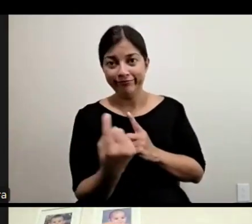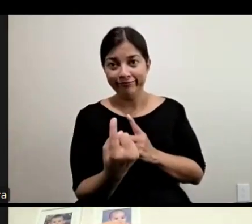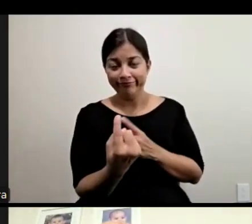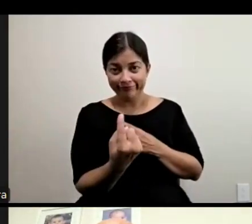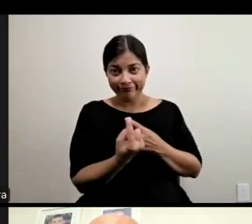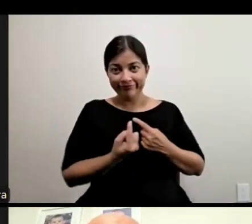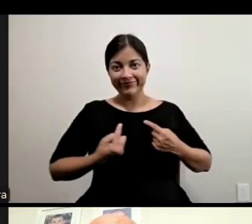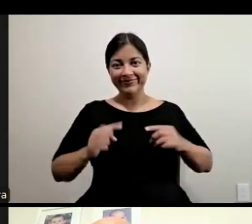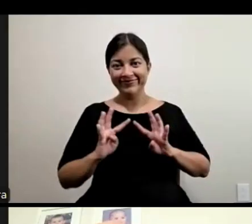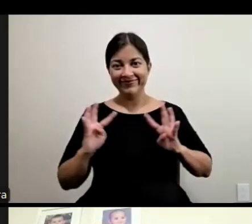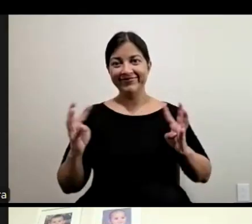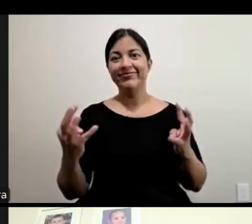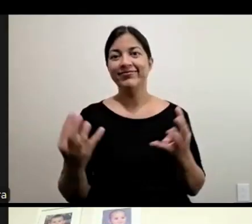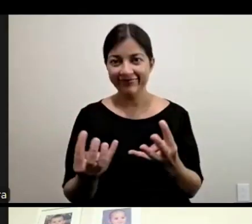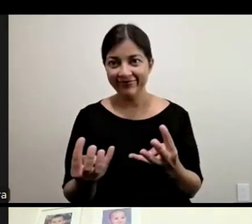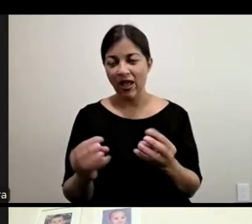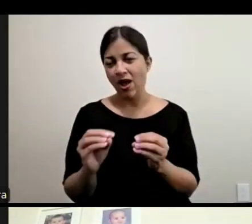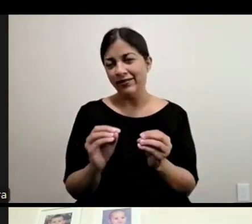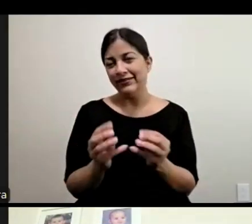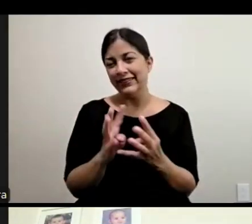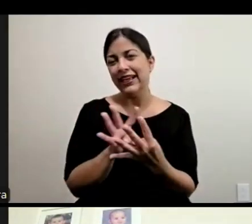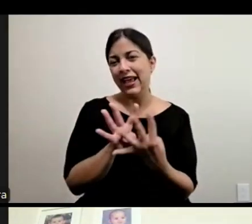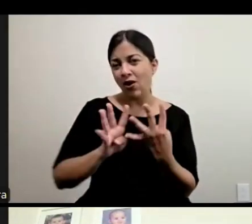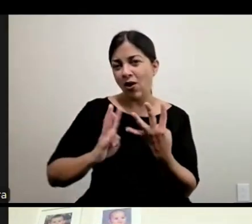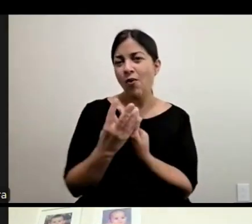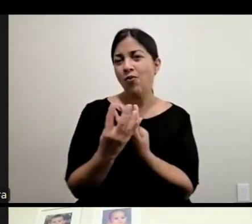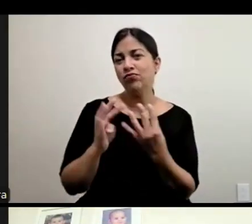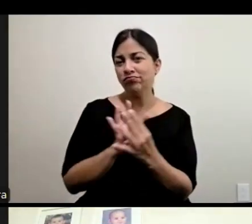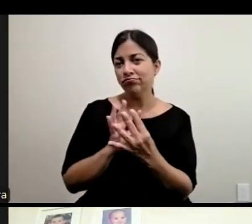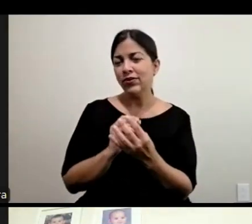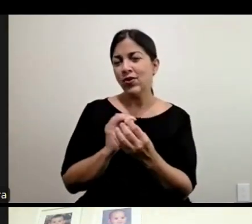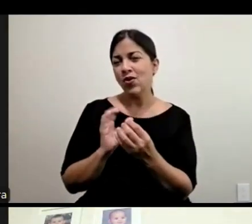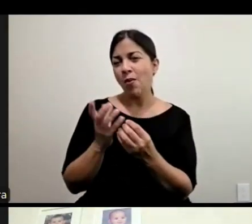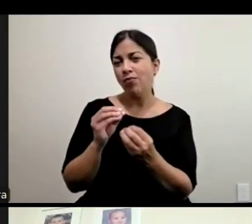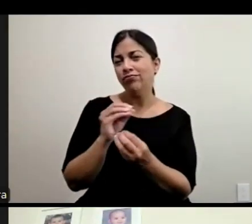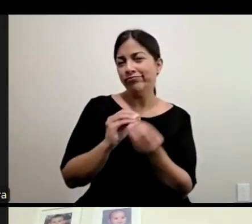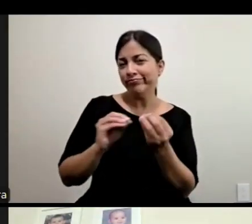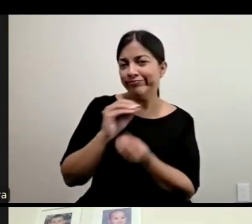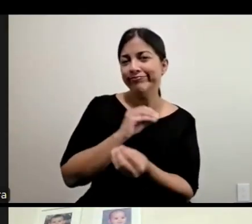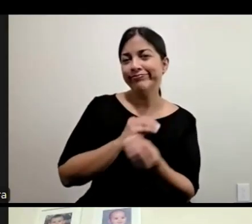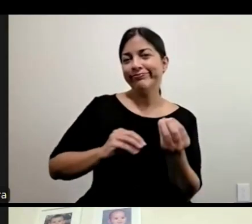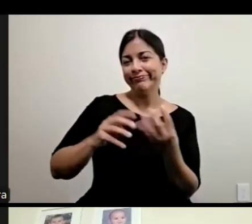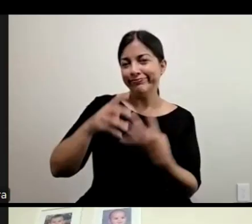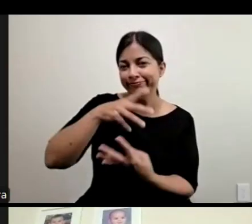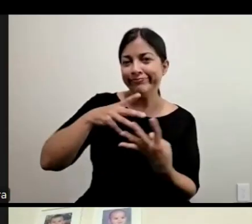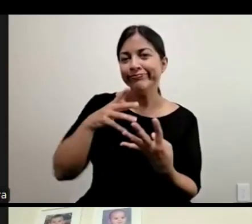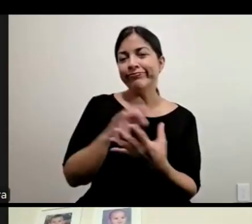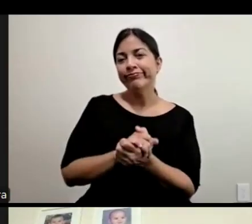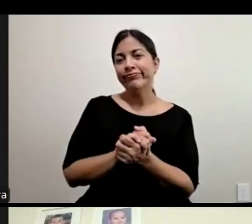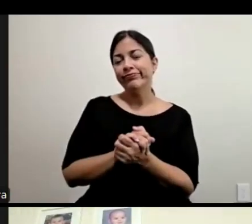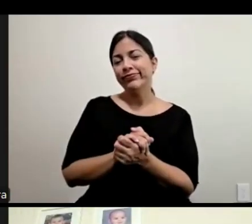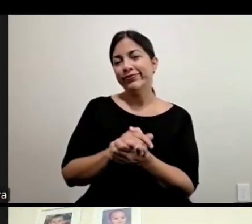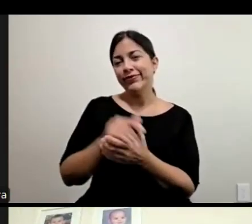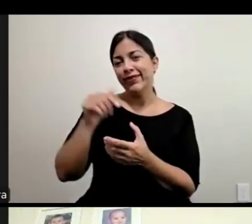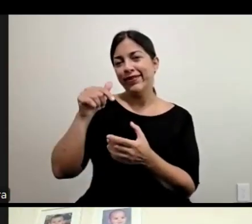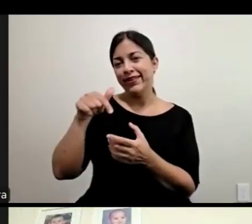contradanza, pero es una especie de democratización, si venimos a decir, de la danza, porque, por ejemplo,